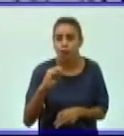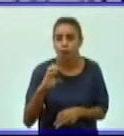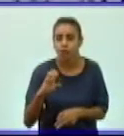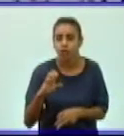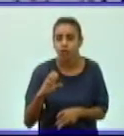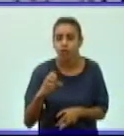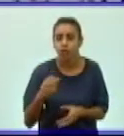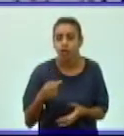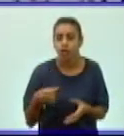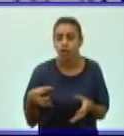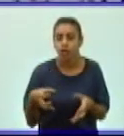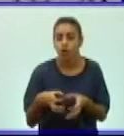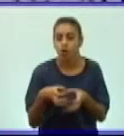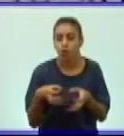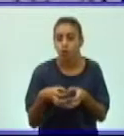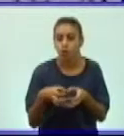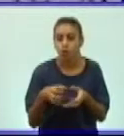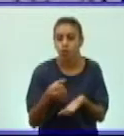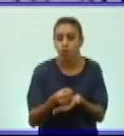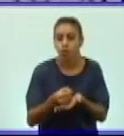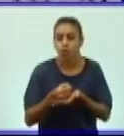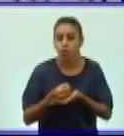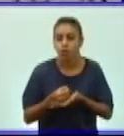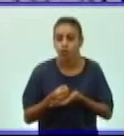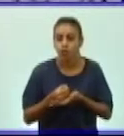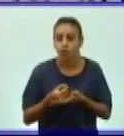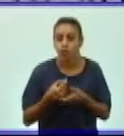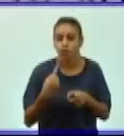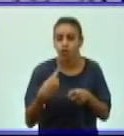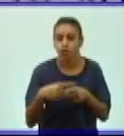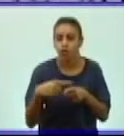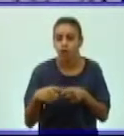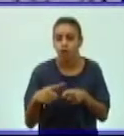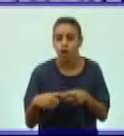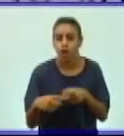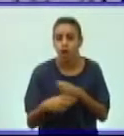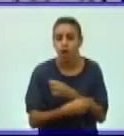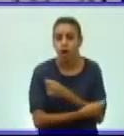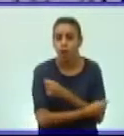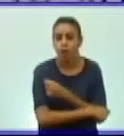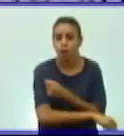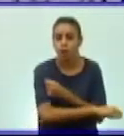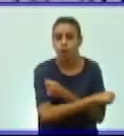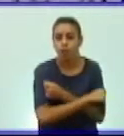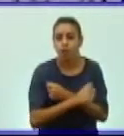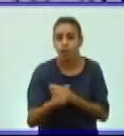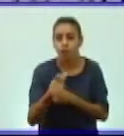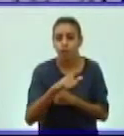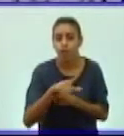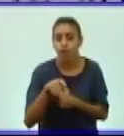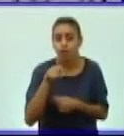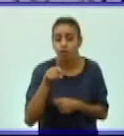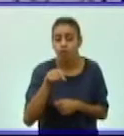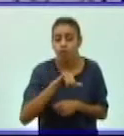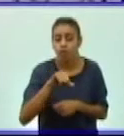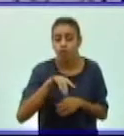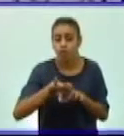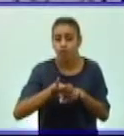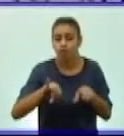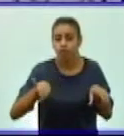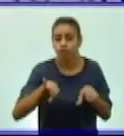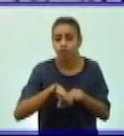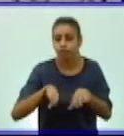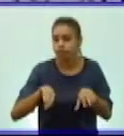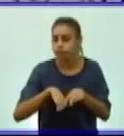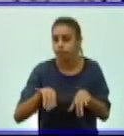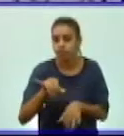Socialistas. Bueno, ¿qué pasaría después que sucedió este proceso de desintegración de la URSS? Desde luego que también esto se va a destruir